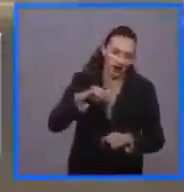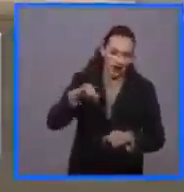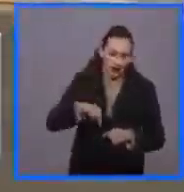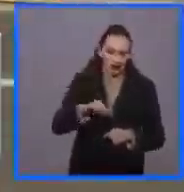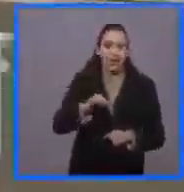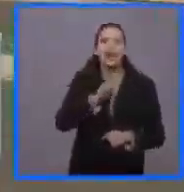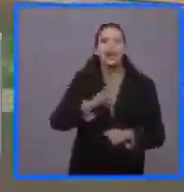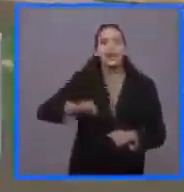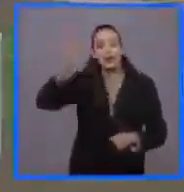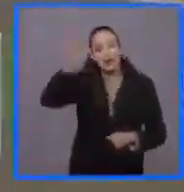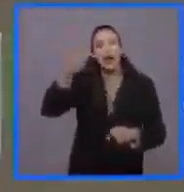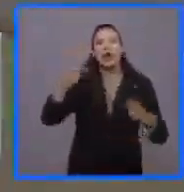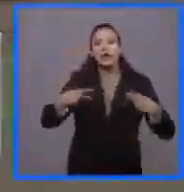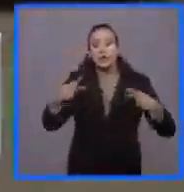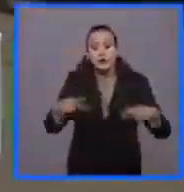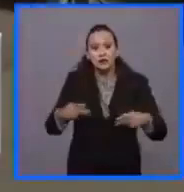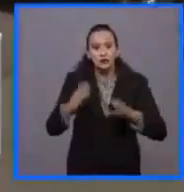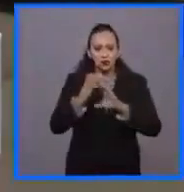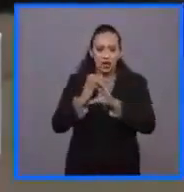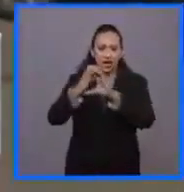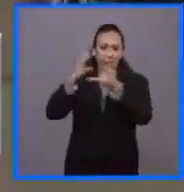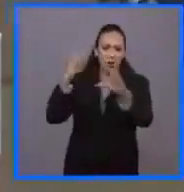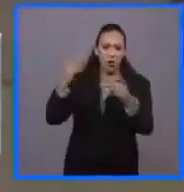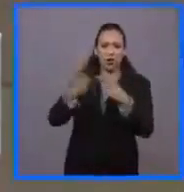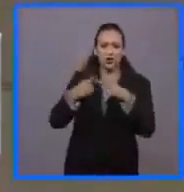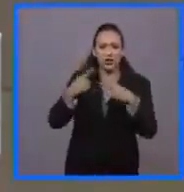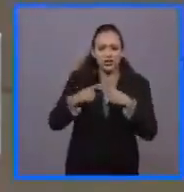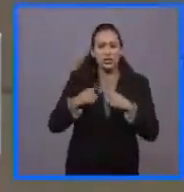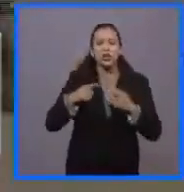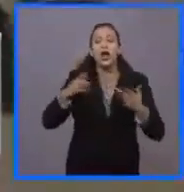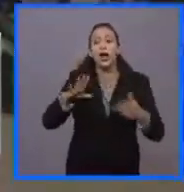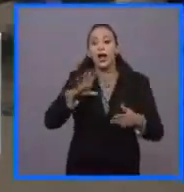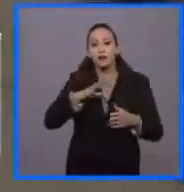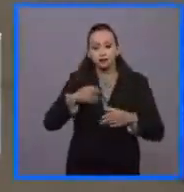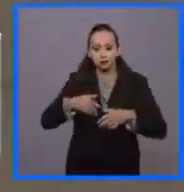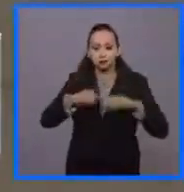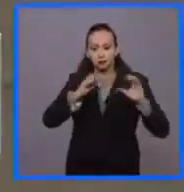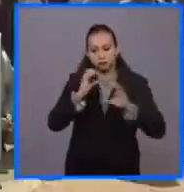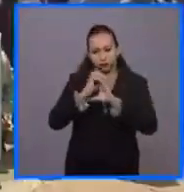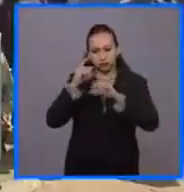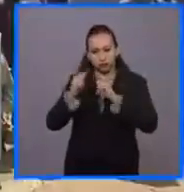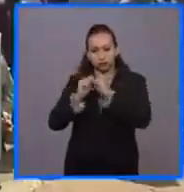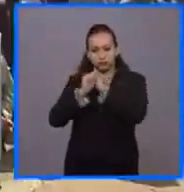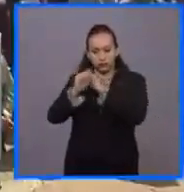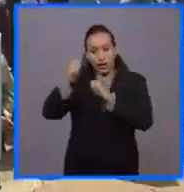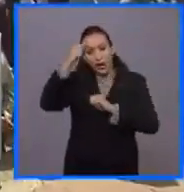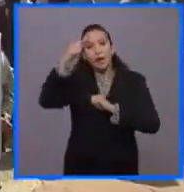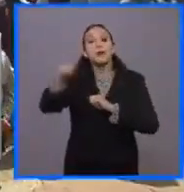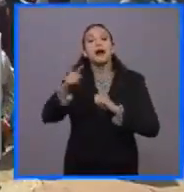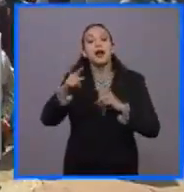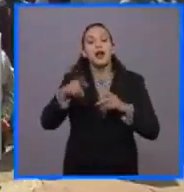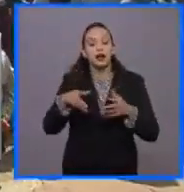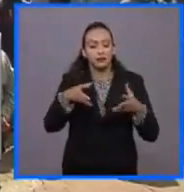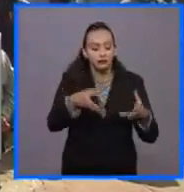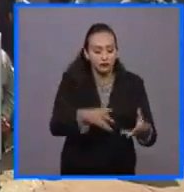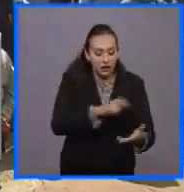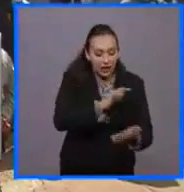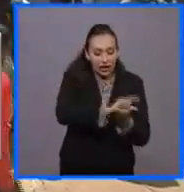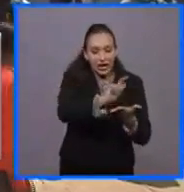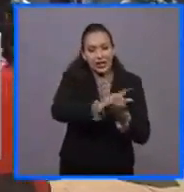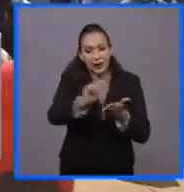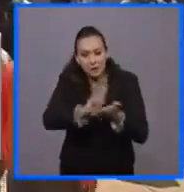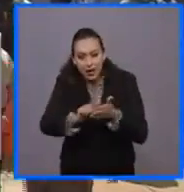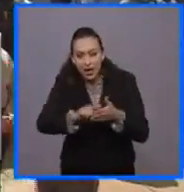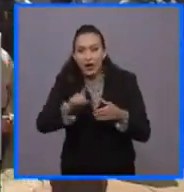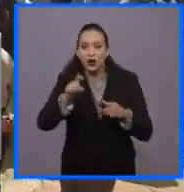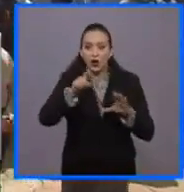personas, camiones, excavadoras, brazos hidráulicos y unidades de emergencia, contempla acciones como la limpieza y